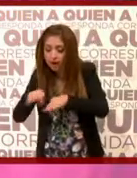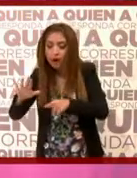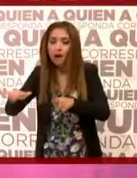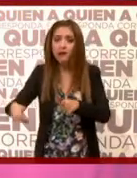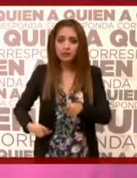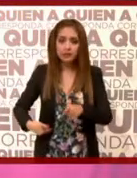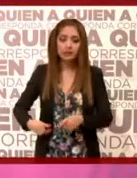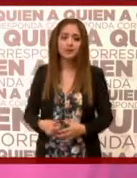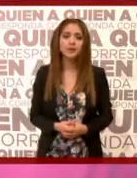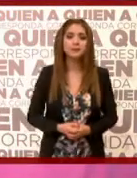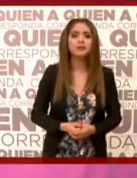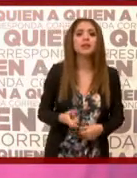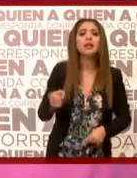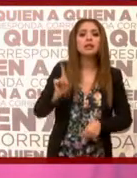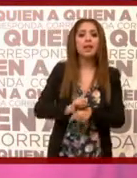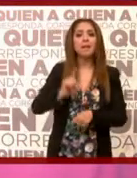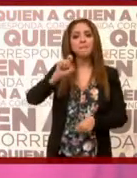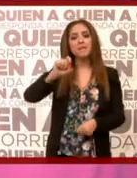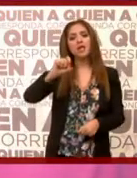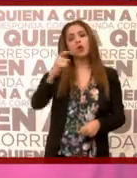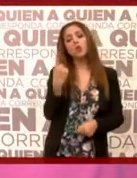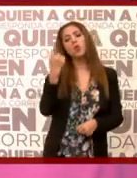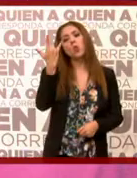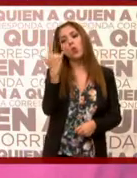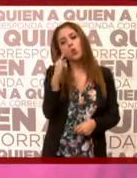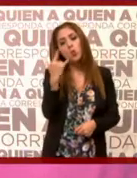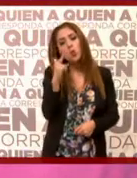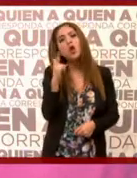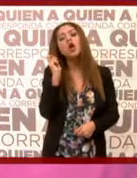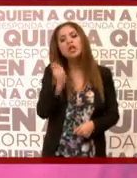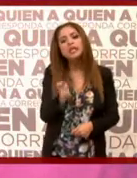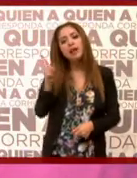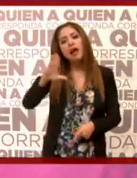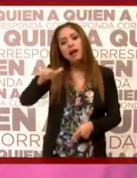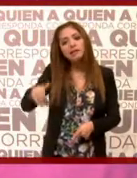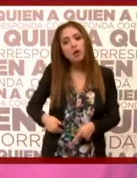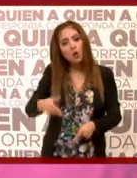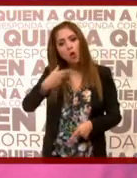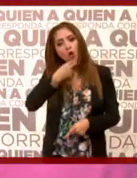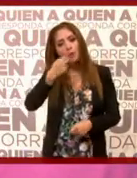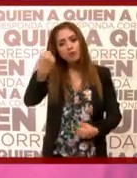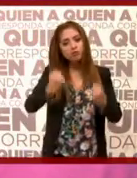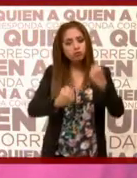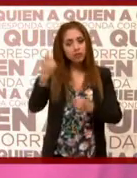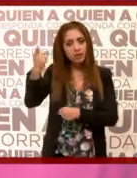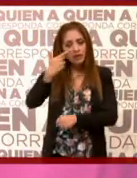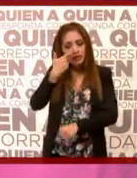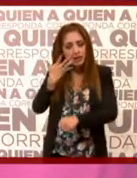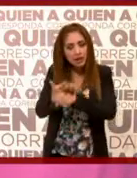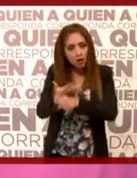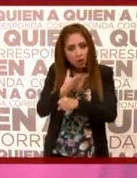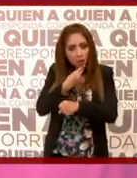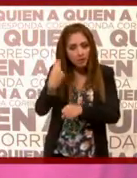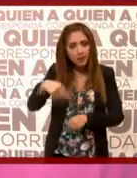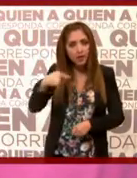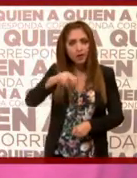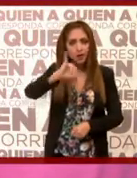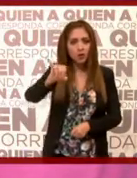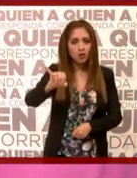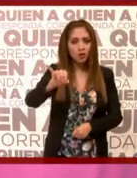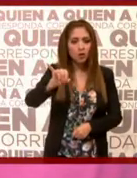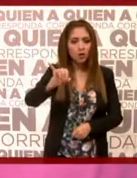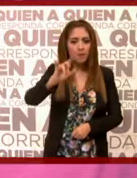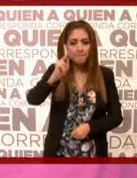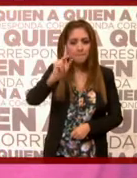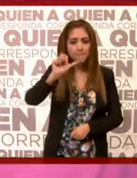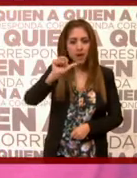21 de julio tuvo un accidente que fue provocado por el chofer del camión donde trabajaba. El señor se llama Juan,